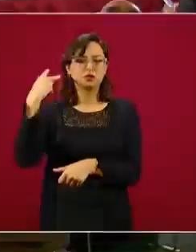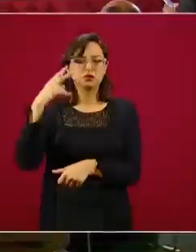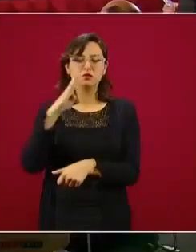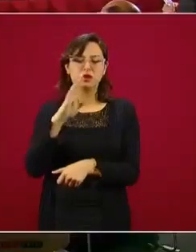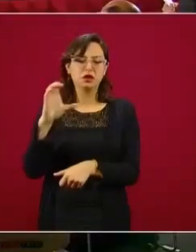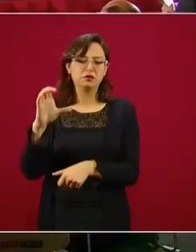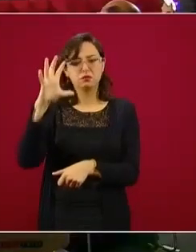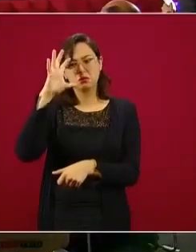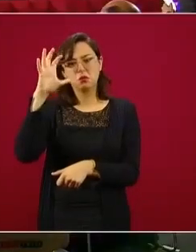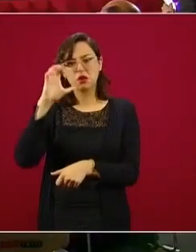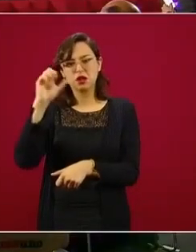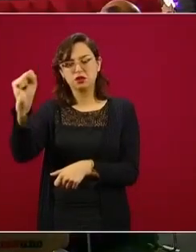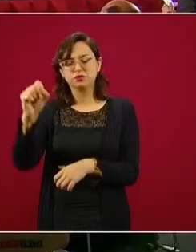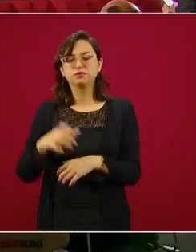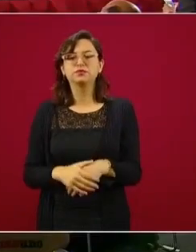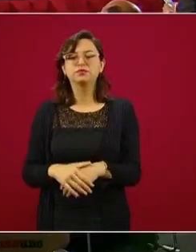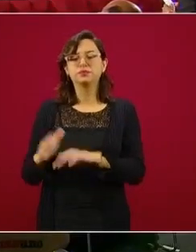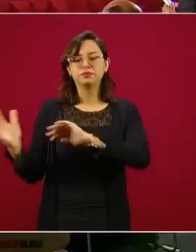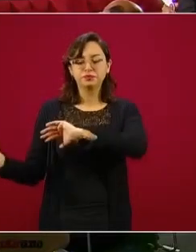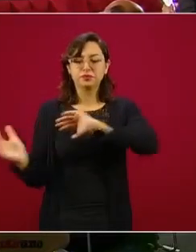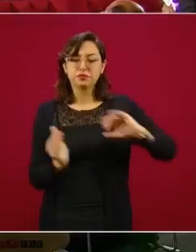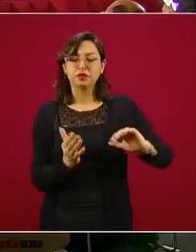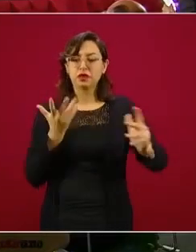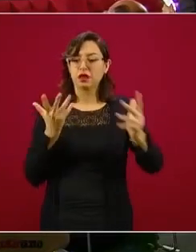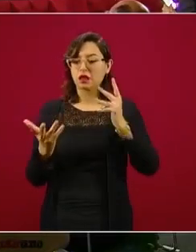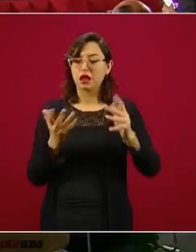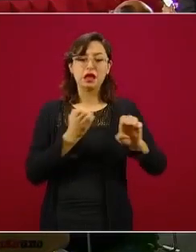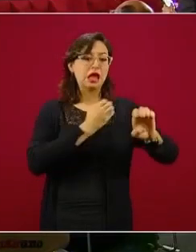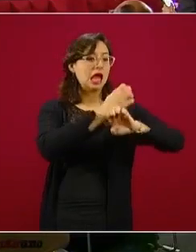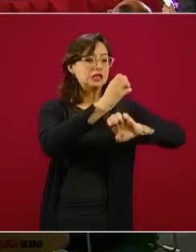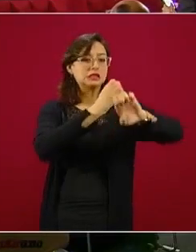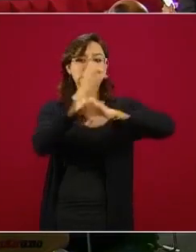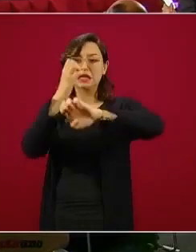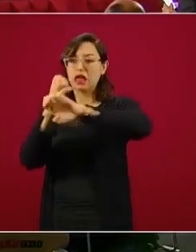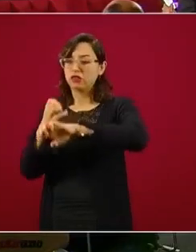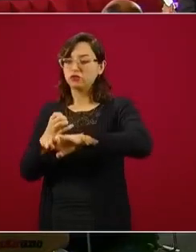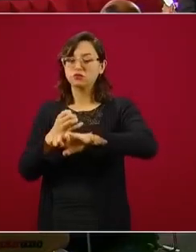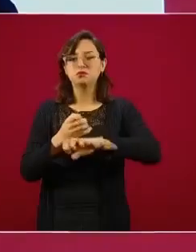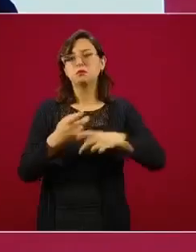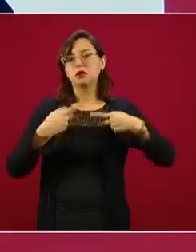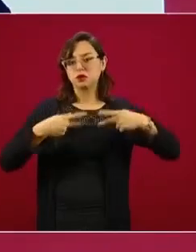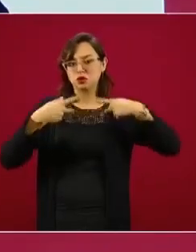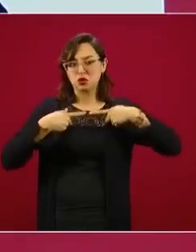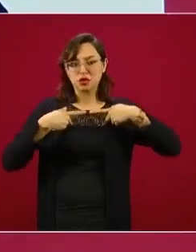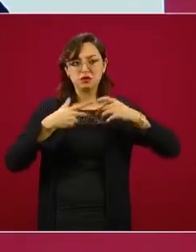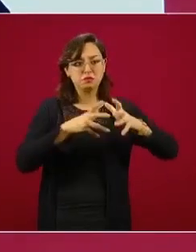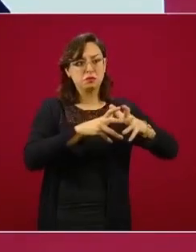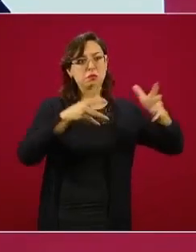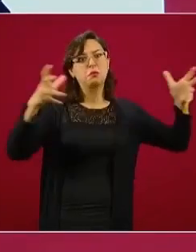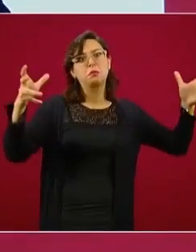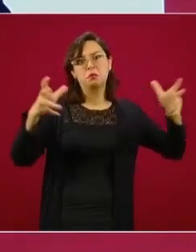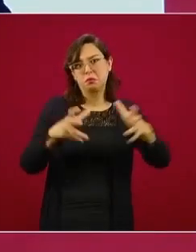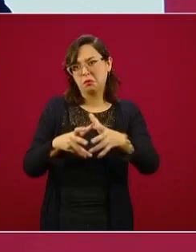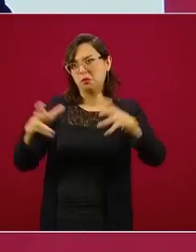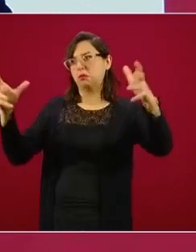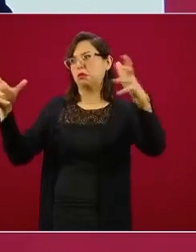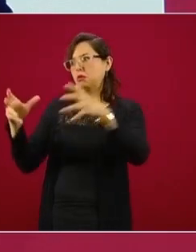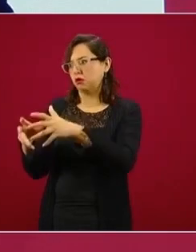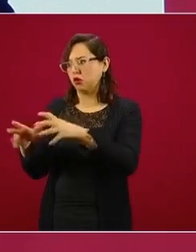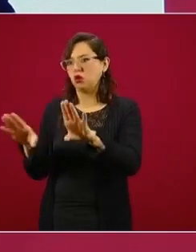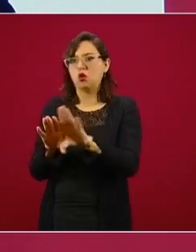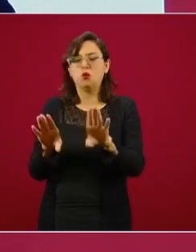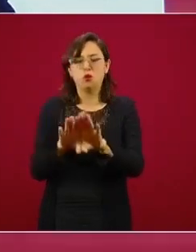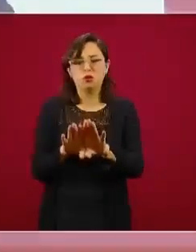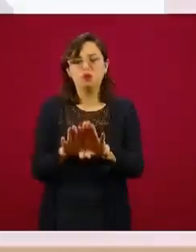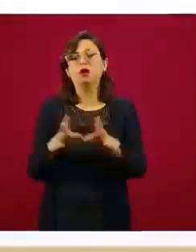Si lo vemos por incidencia para poder comparar poblaciones que tienen tamaños diferentes, encontramos que 6.5